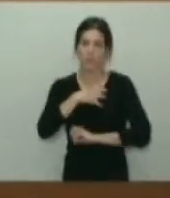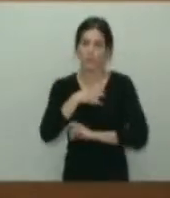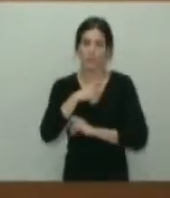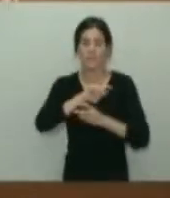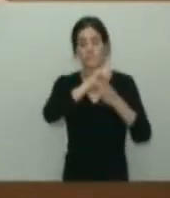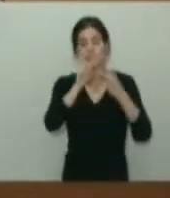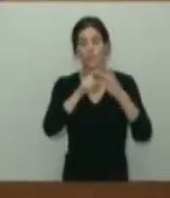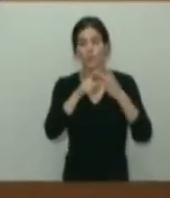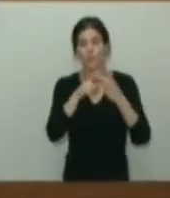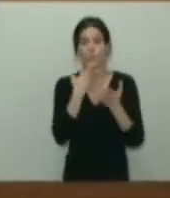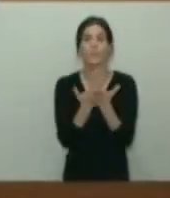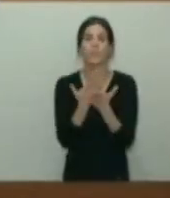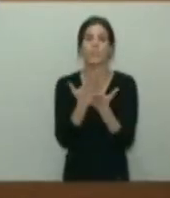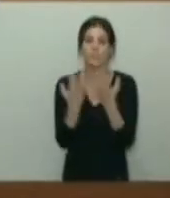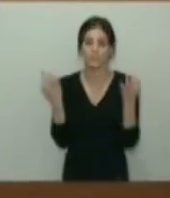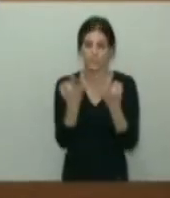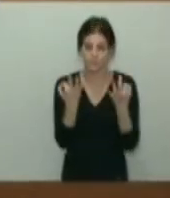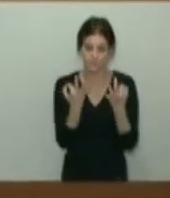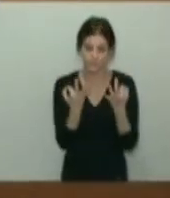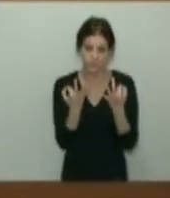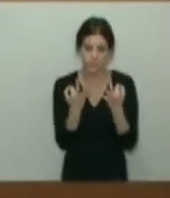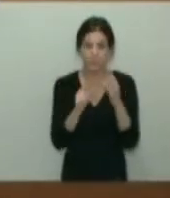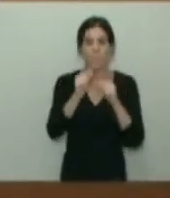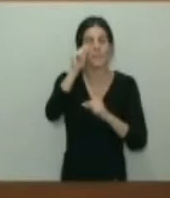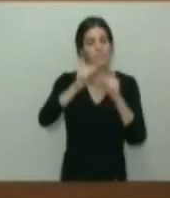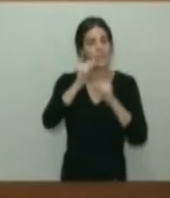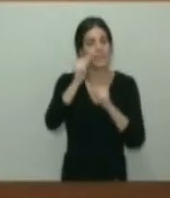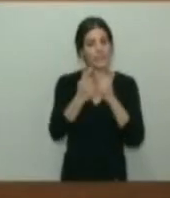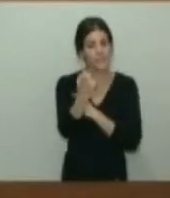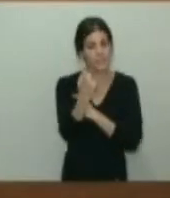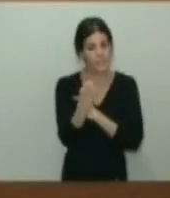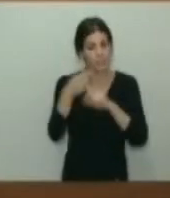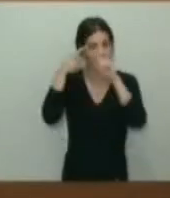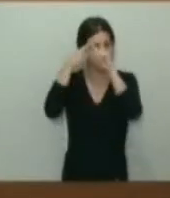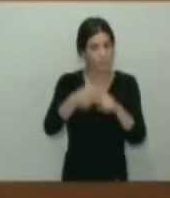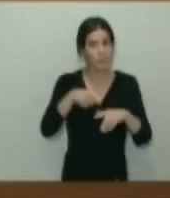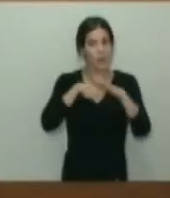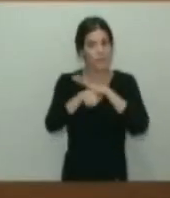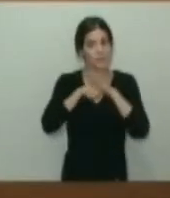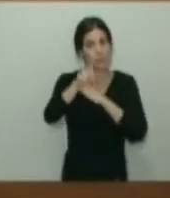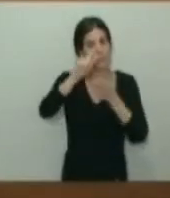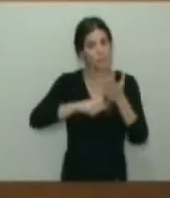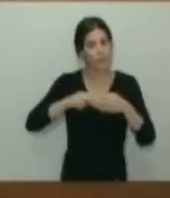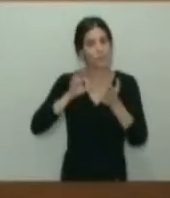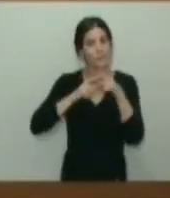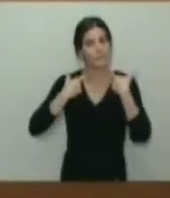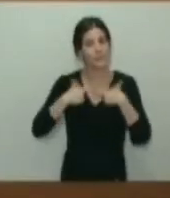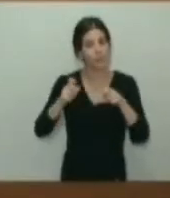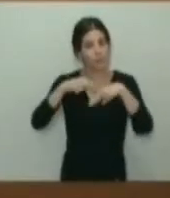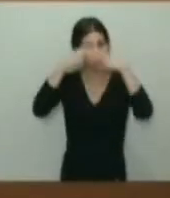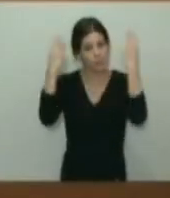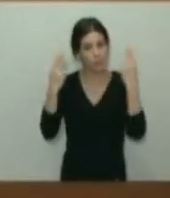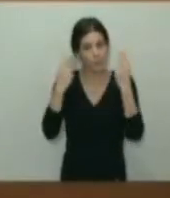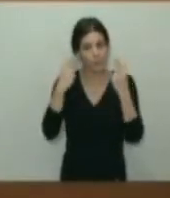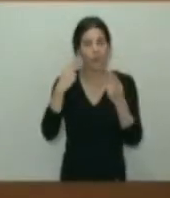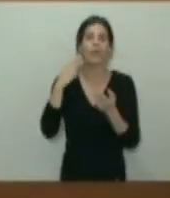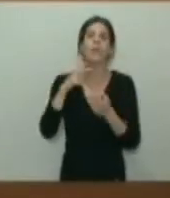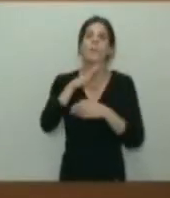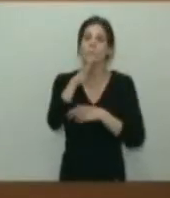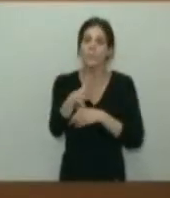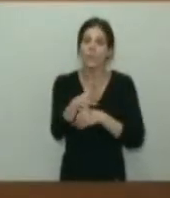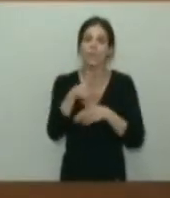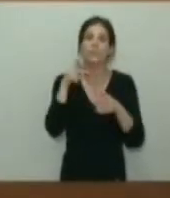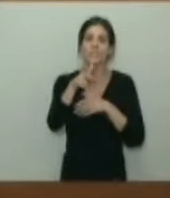algo tan sencillo como que se adopten las medidas necesarias en la gestión de la contratación del sector público para hacer efectivos los derechos que la actual